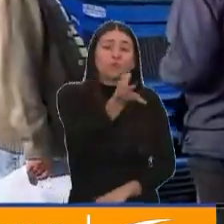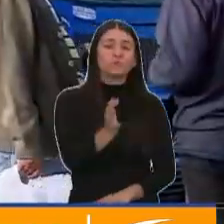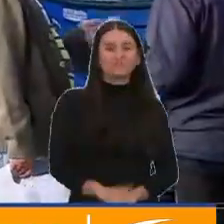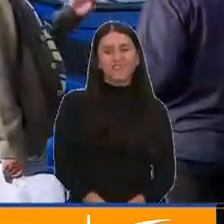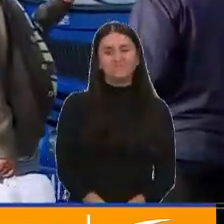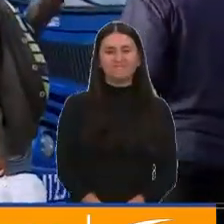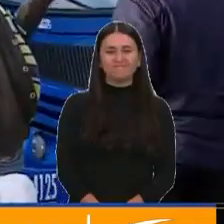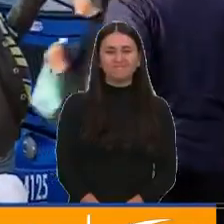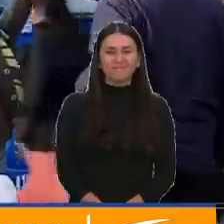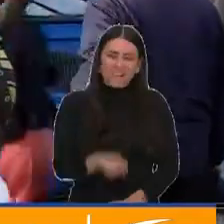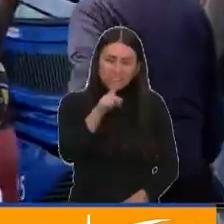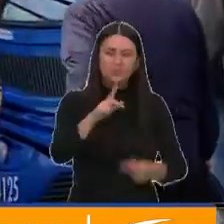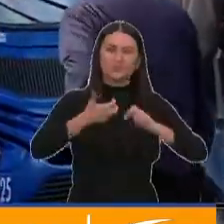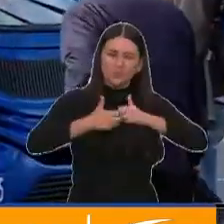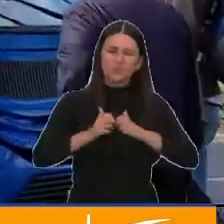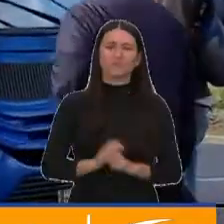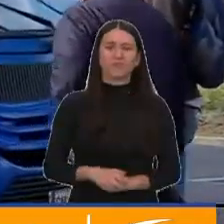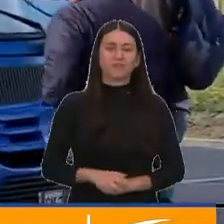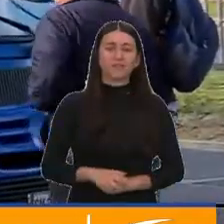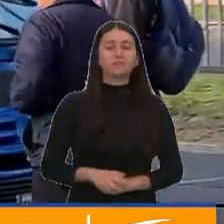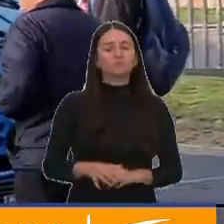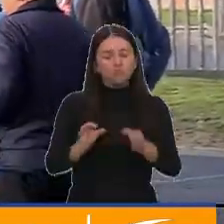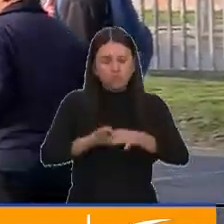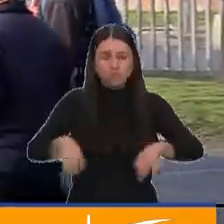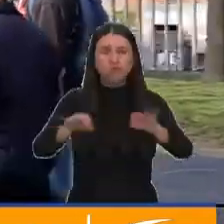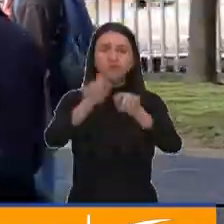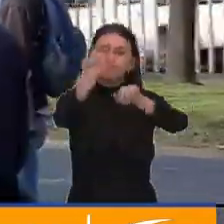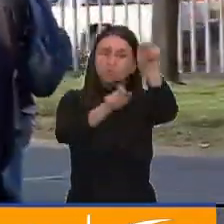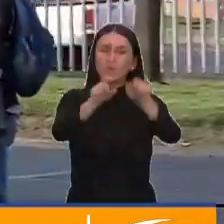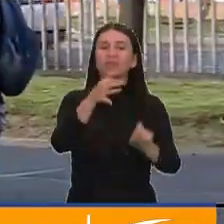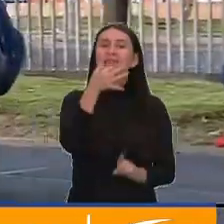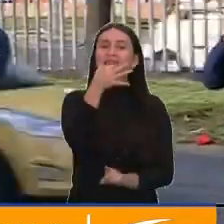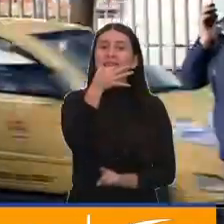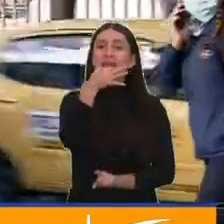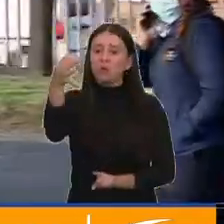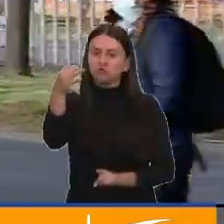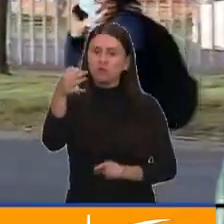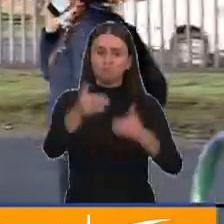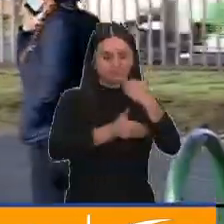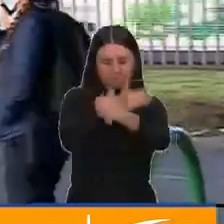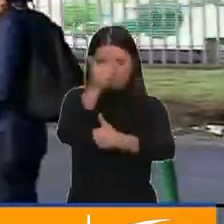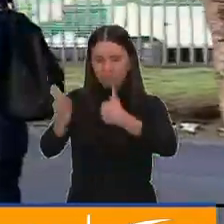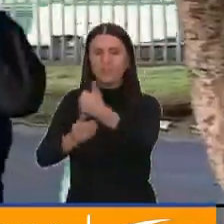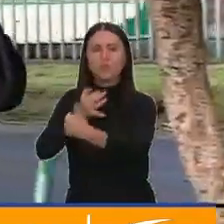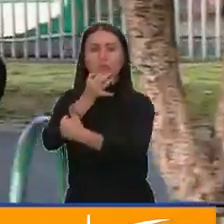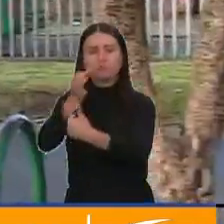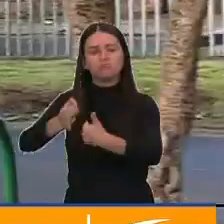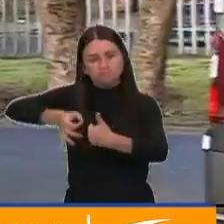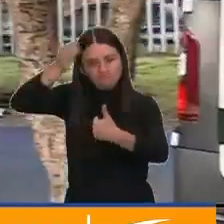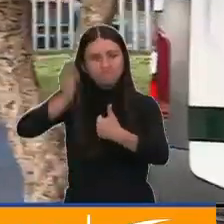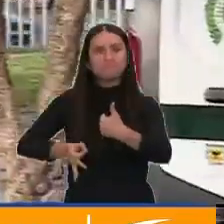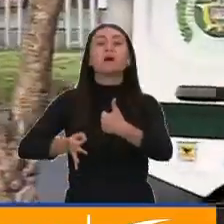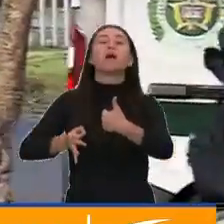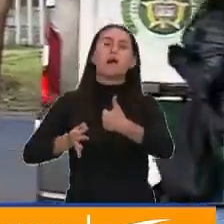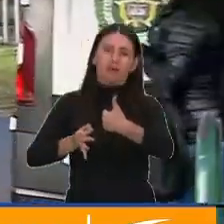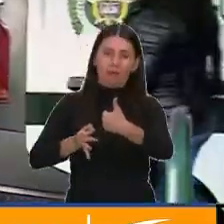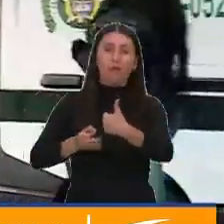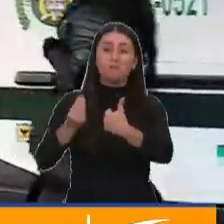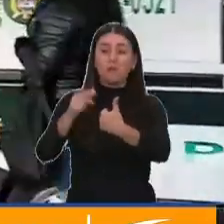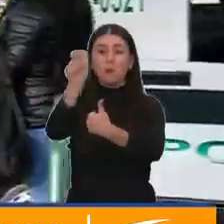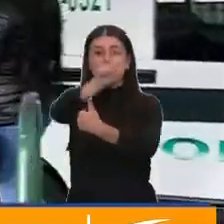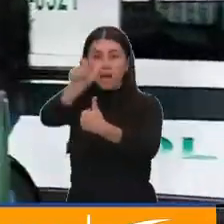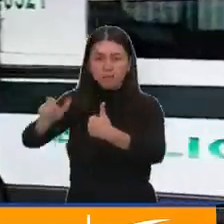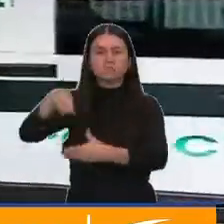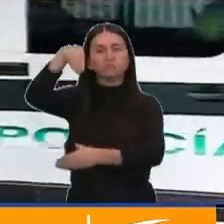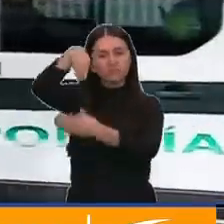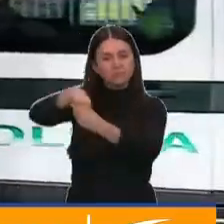y es tenemos que denunciar, tenemos que terminar el ciclo de la denuncia ciudadana para que precisamente estos delincuentes